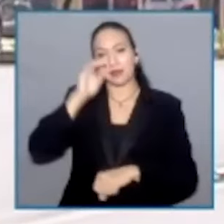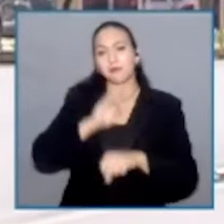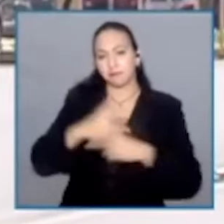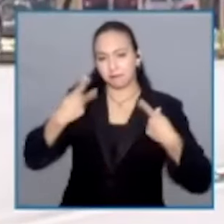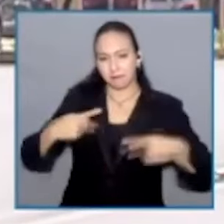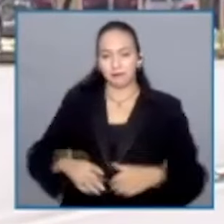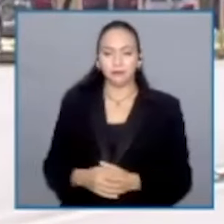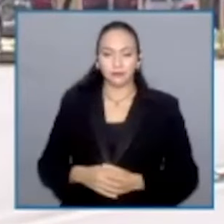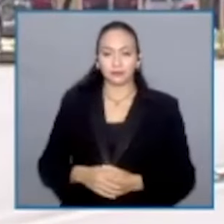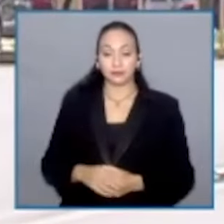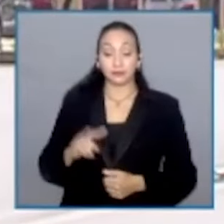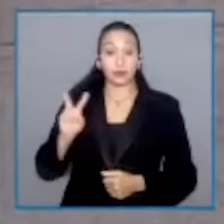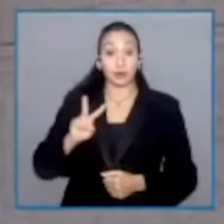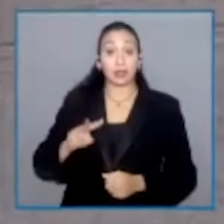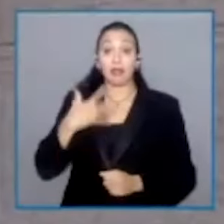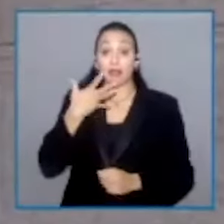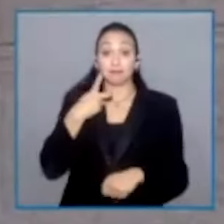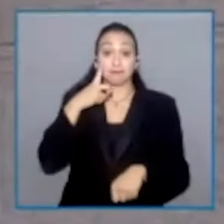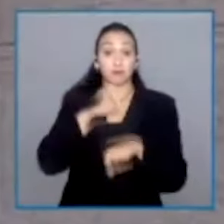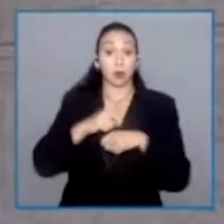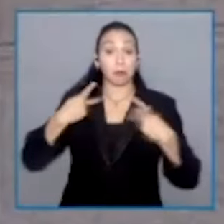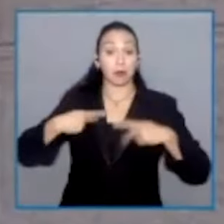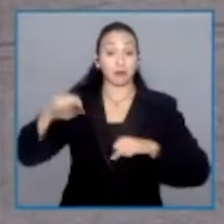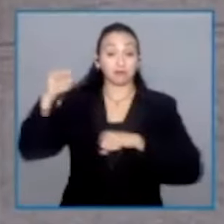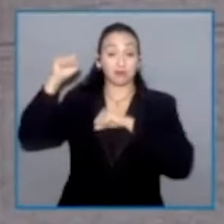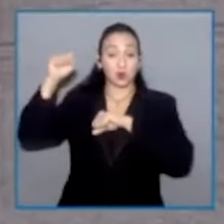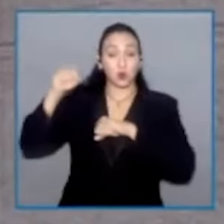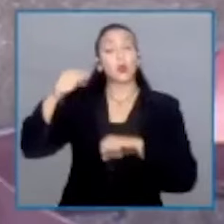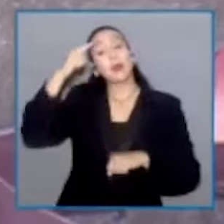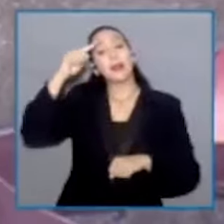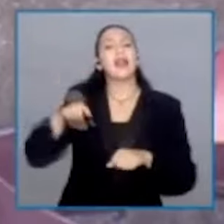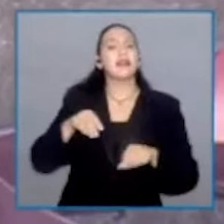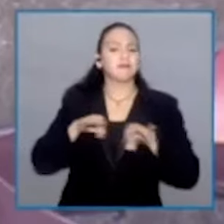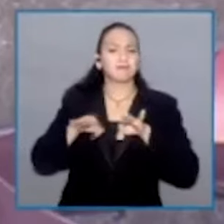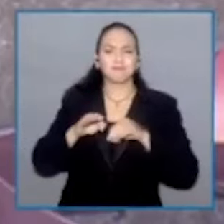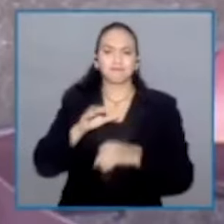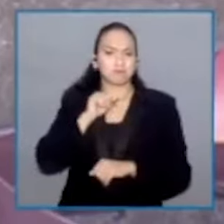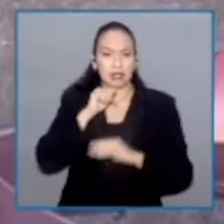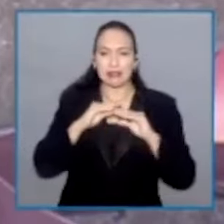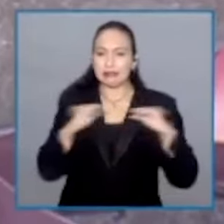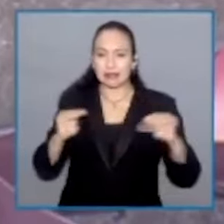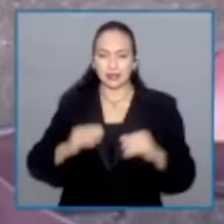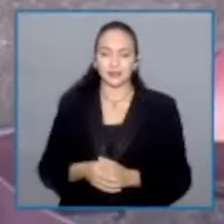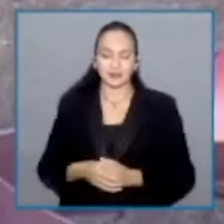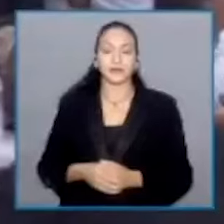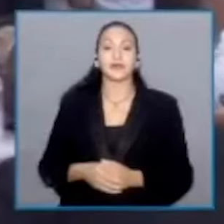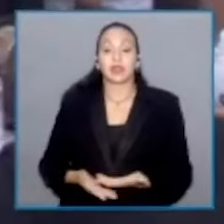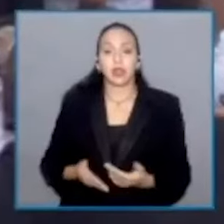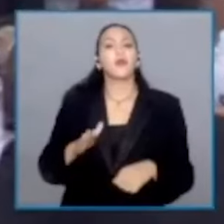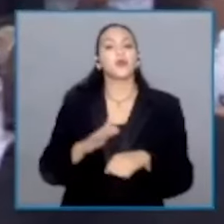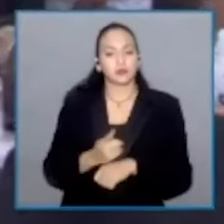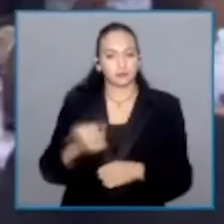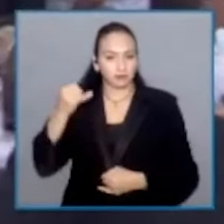Este viernes es el quinto día de protesta por parte de trabajadores del Poder Judicial de la Federación, tercero de las y los jueces y magistrados.